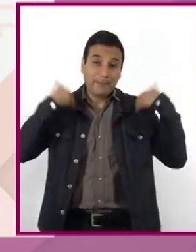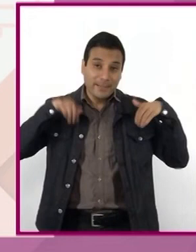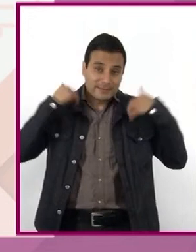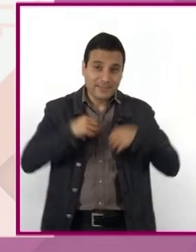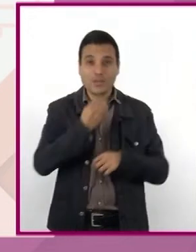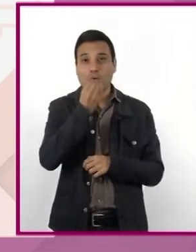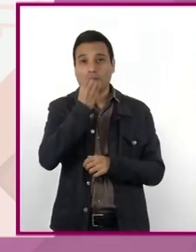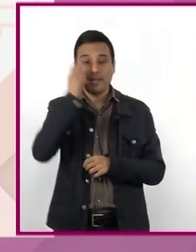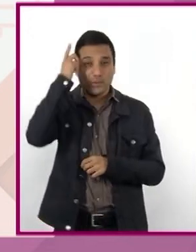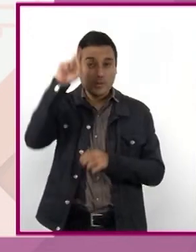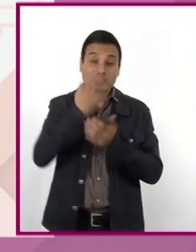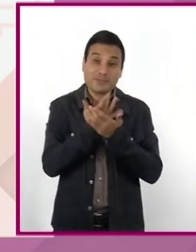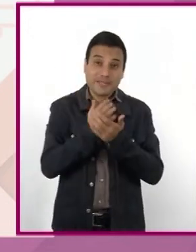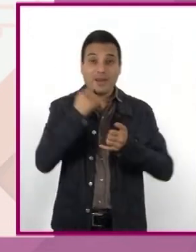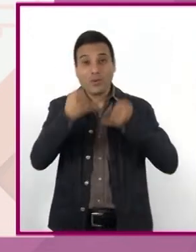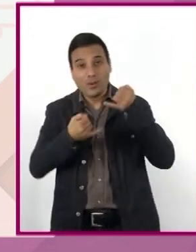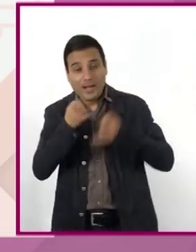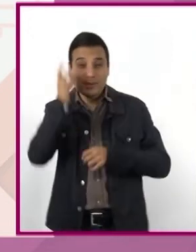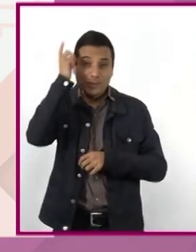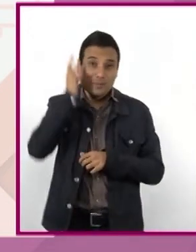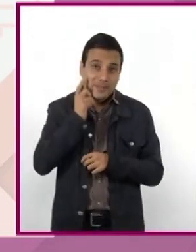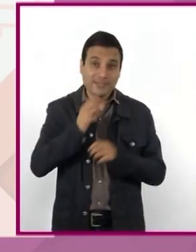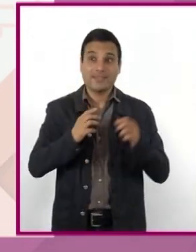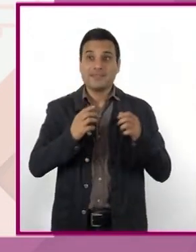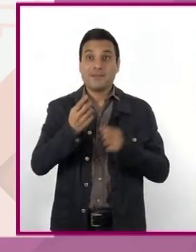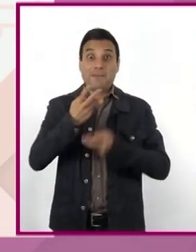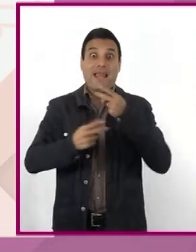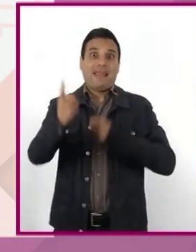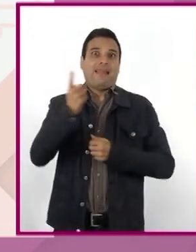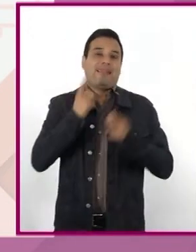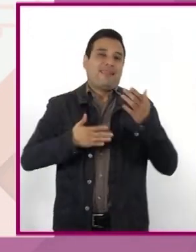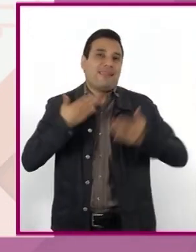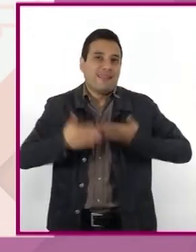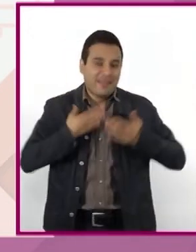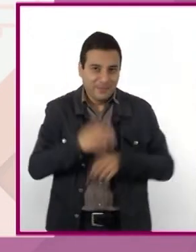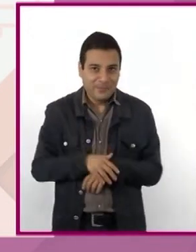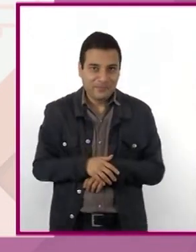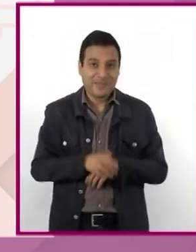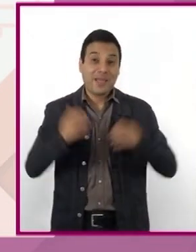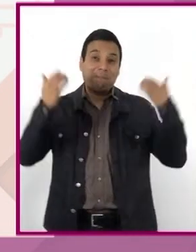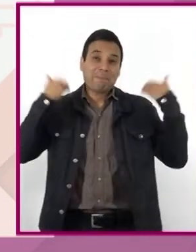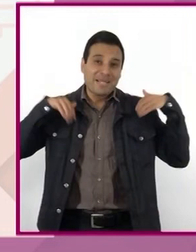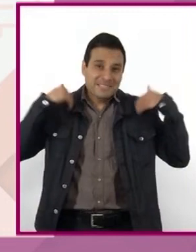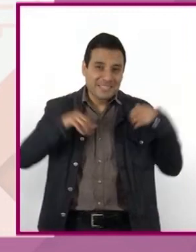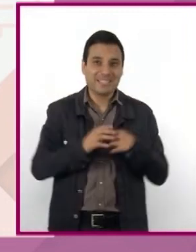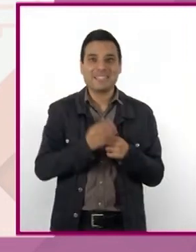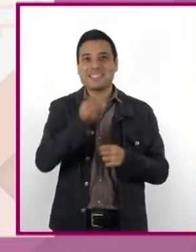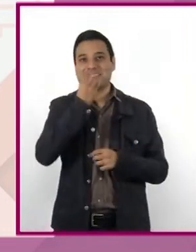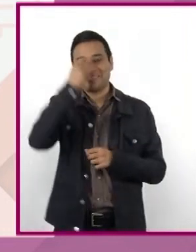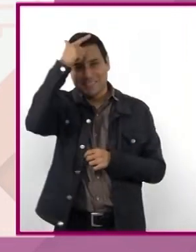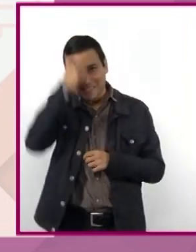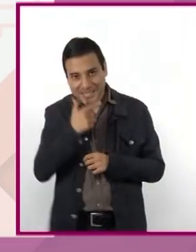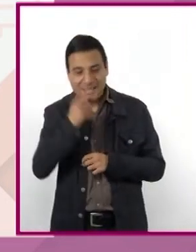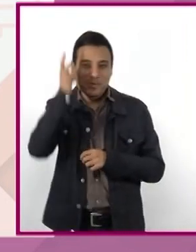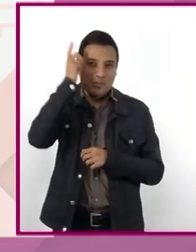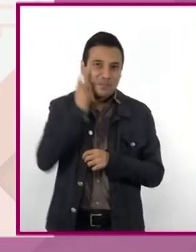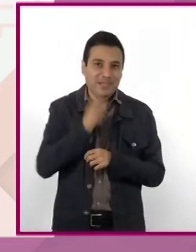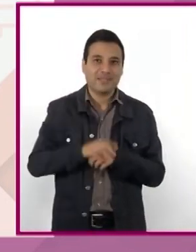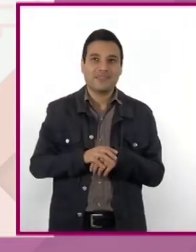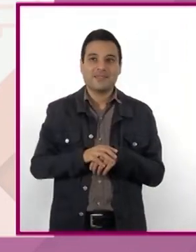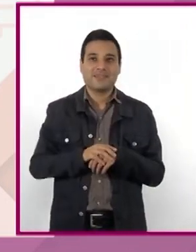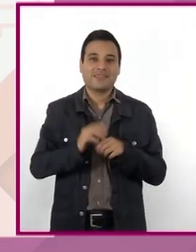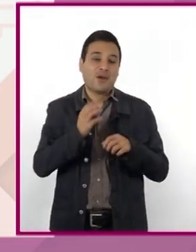al amo, jugar, dormir, festejar la llegada del amo, pasear, cenar, dormir, recordar